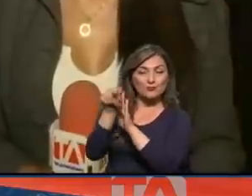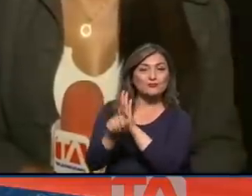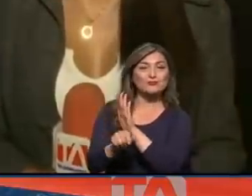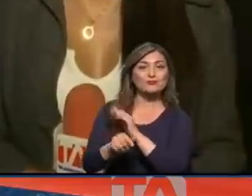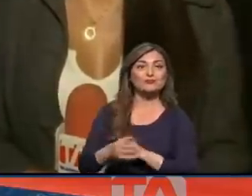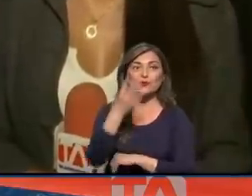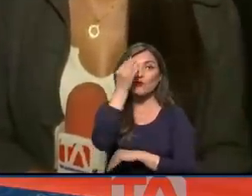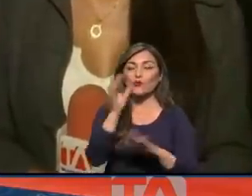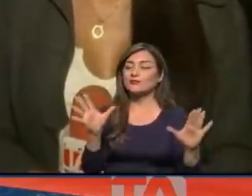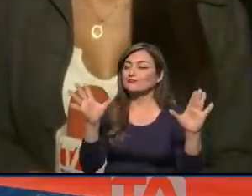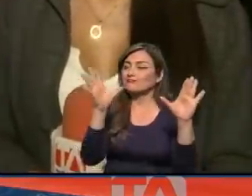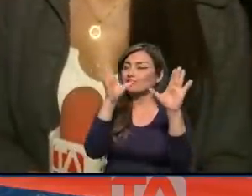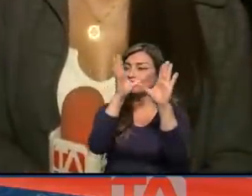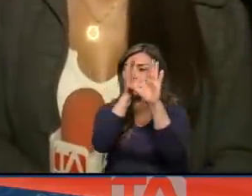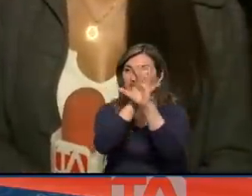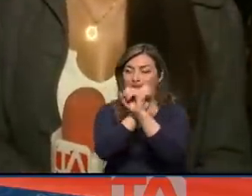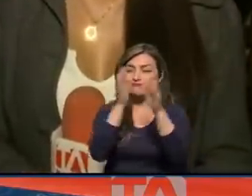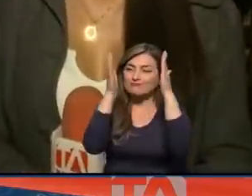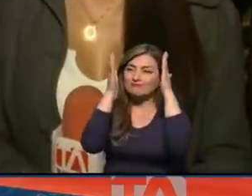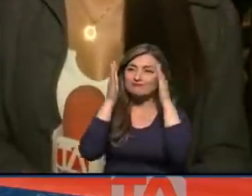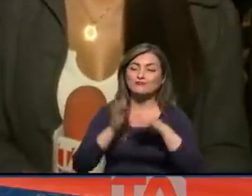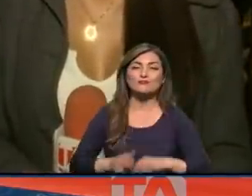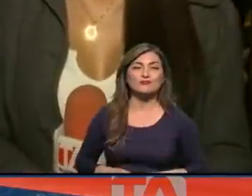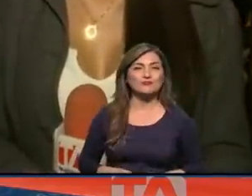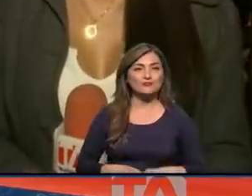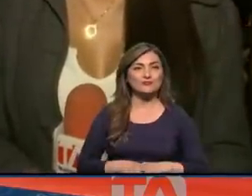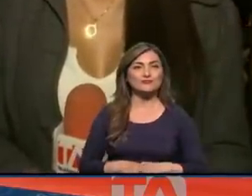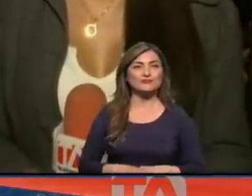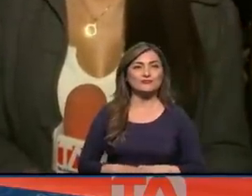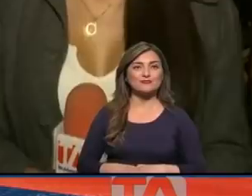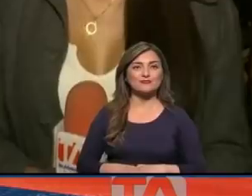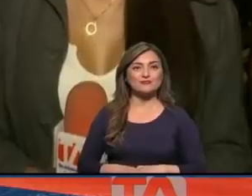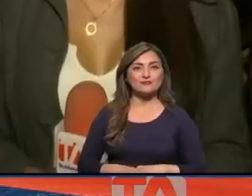detalles. Muy buenas noches, Daniela, te escuchamos.